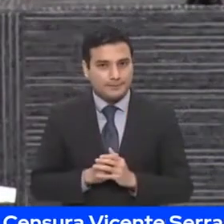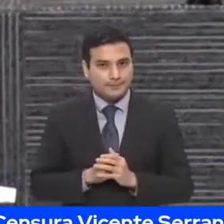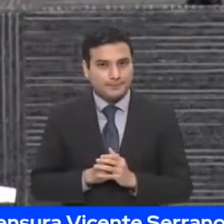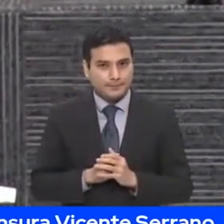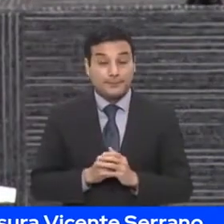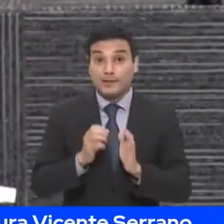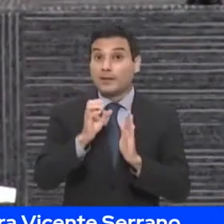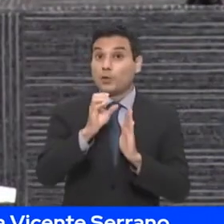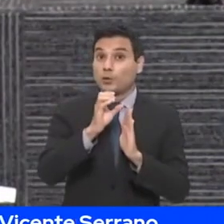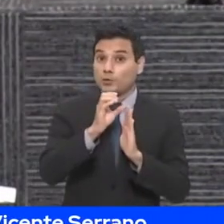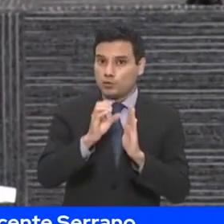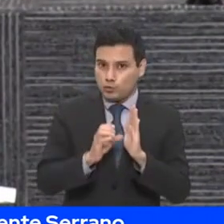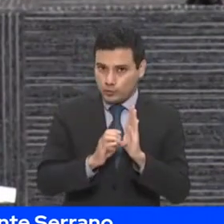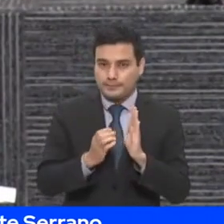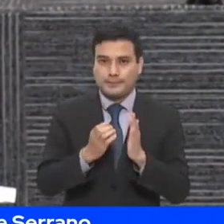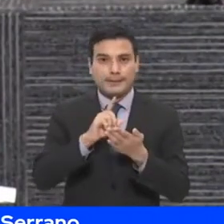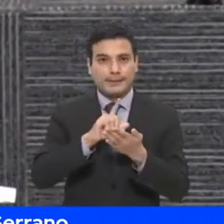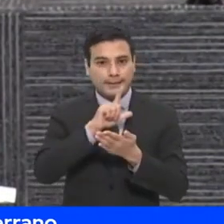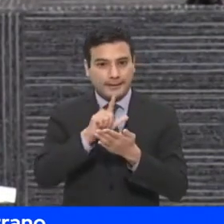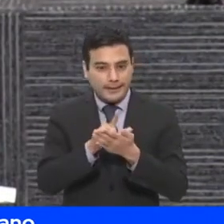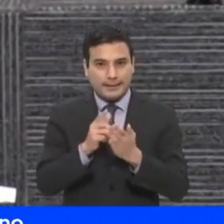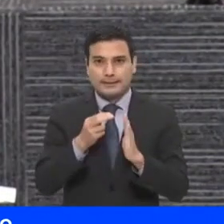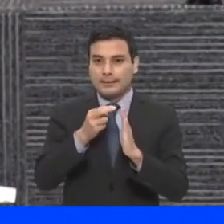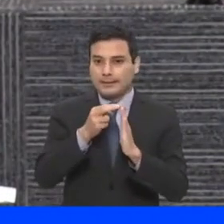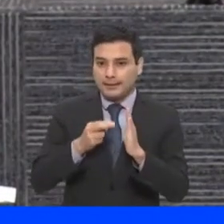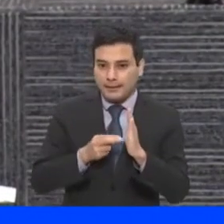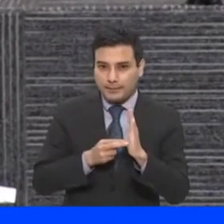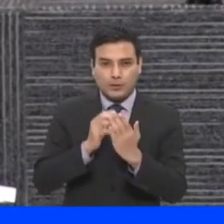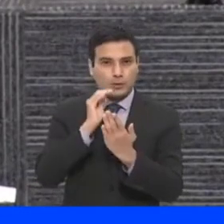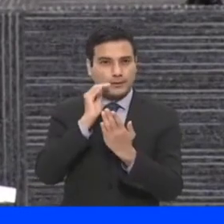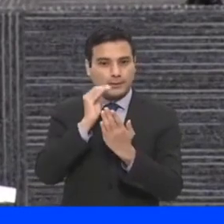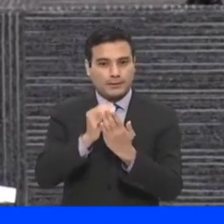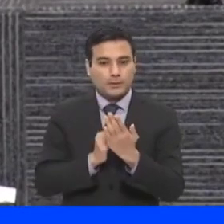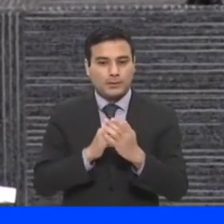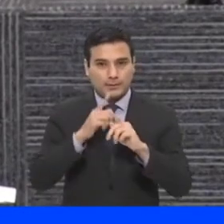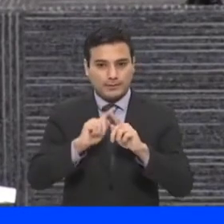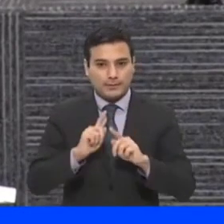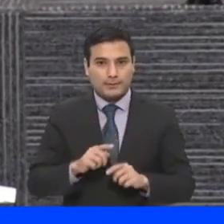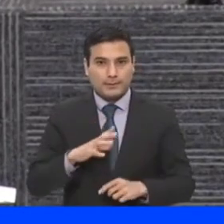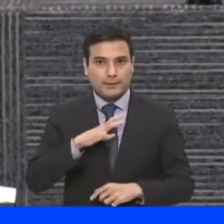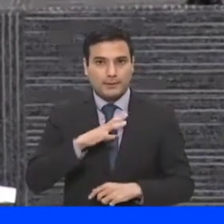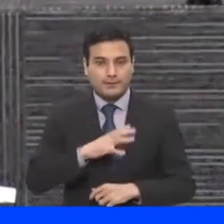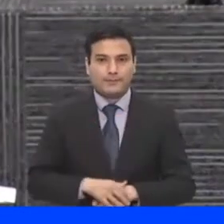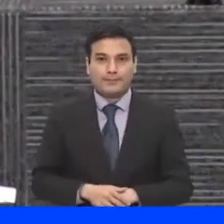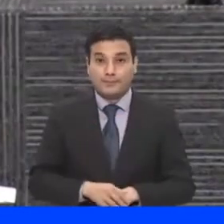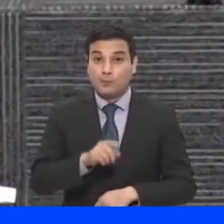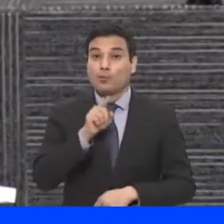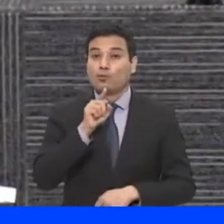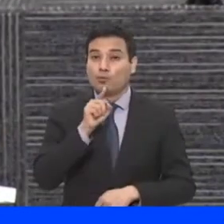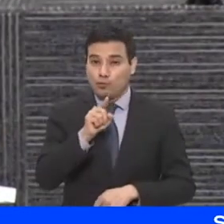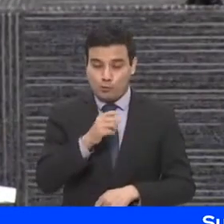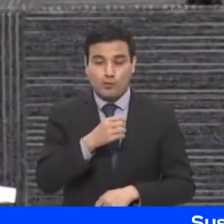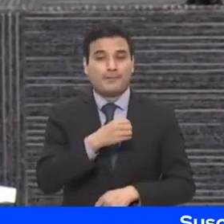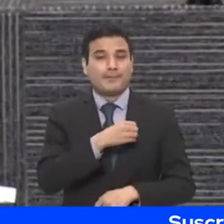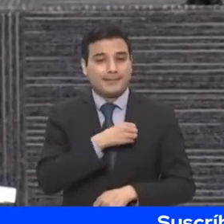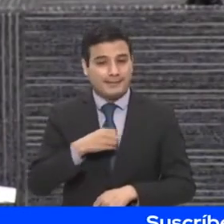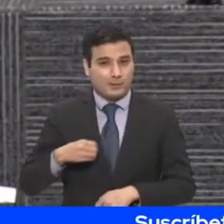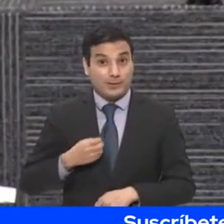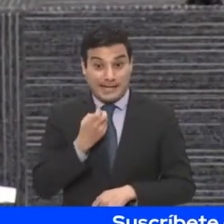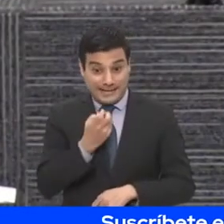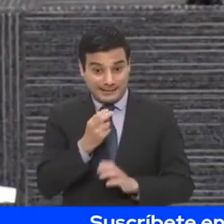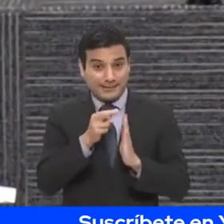la Constitución, las leyes, los reglamentos y los lineamientos. Usted tiene la obligación de ceñirse a